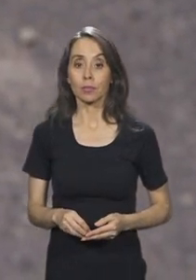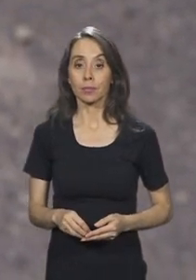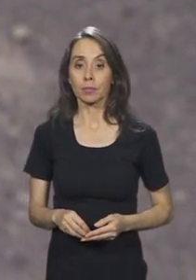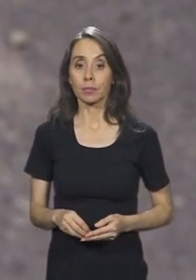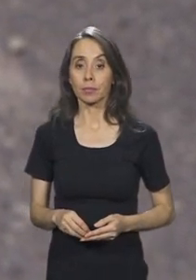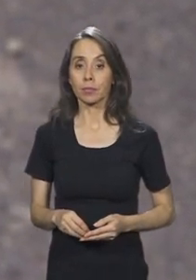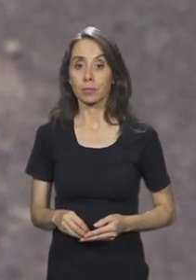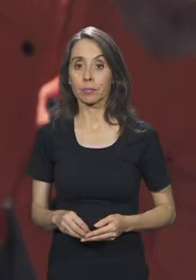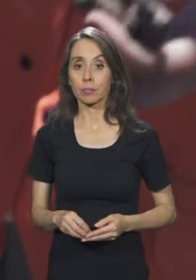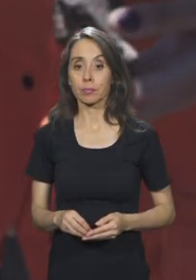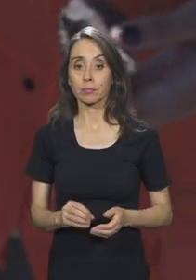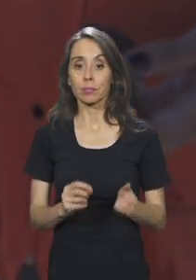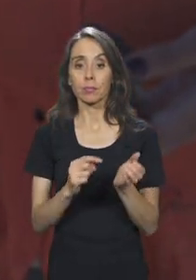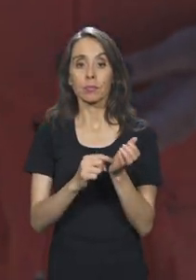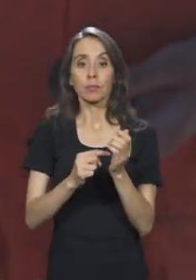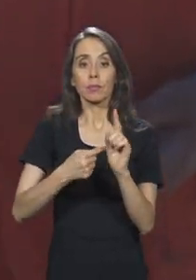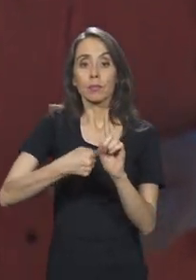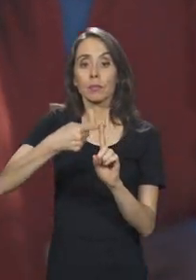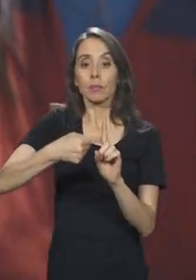¿Cuánto